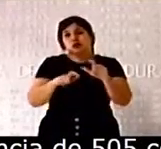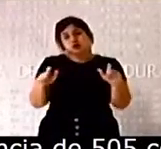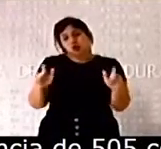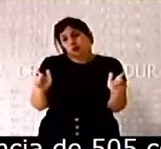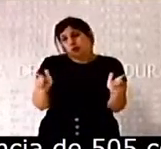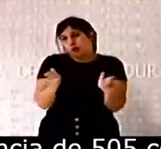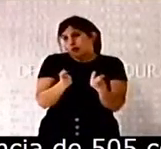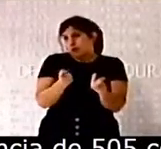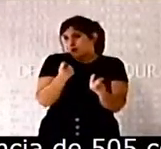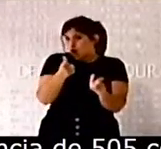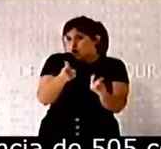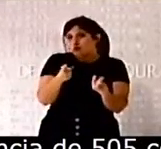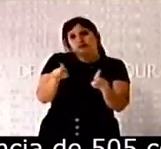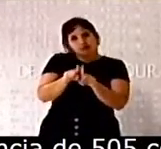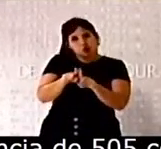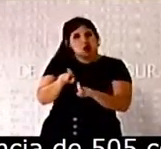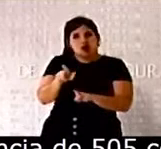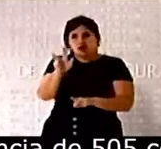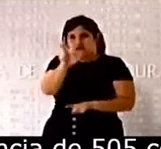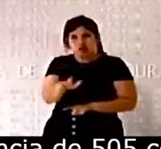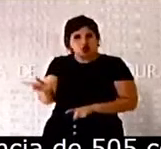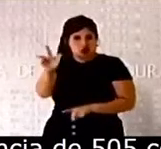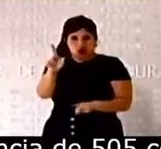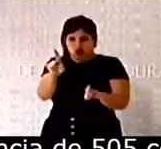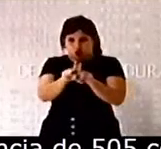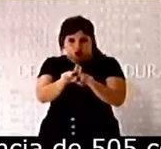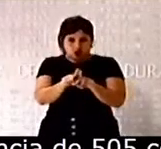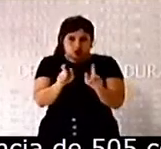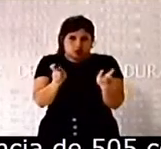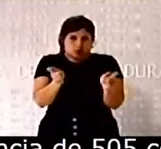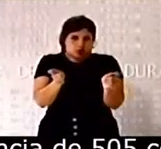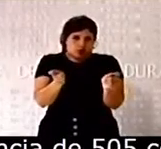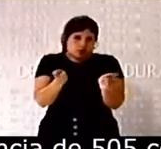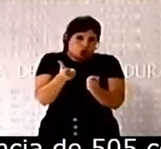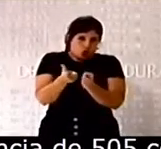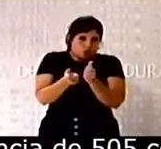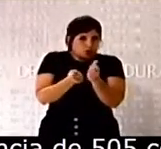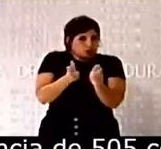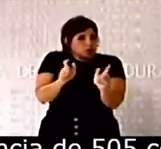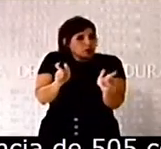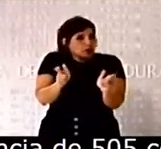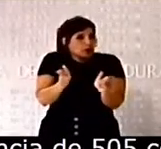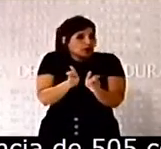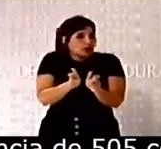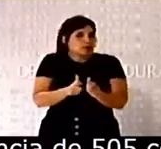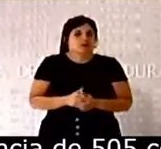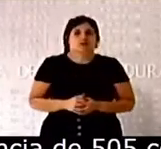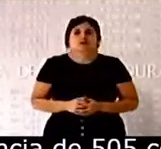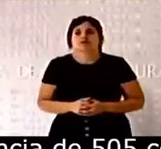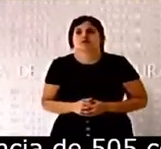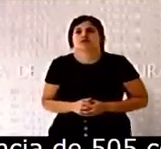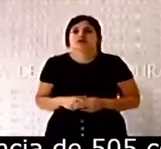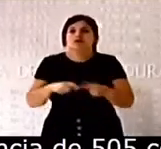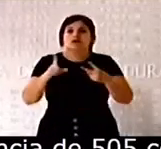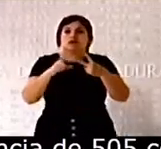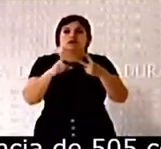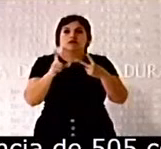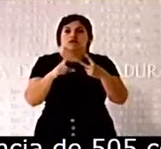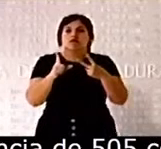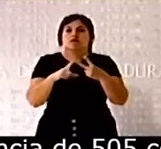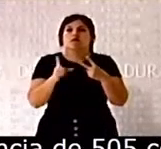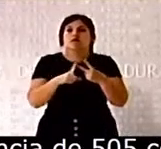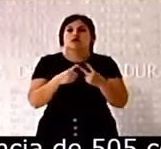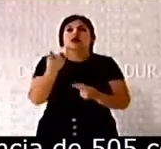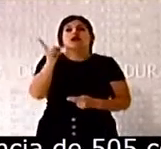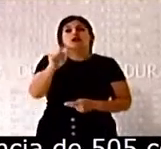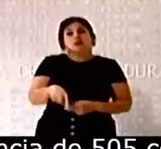incidencia acumulada, muy lento, pero descenso, a fin de cuentas. En segundo lugar, se nos